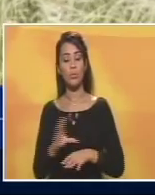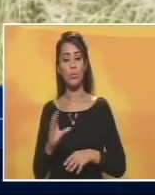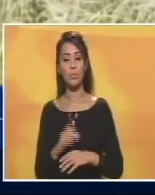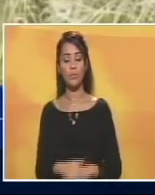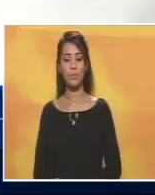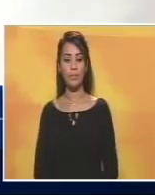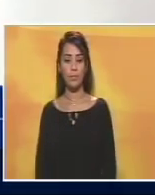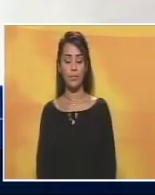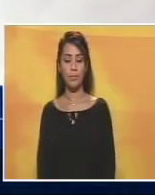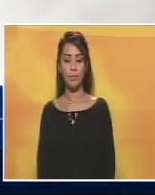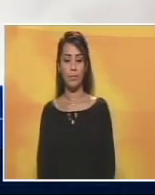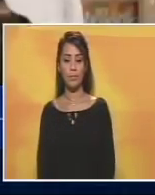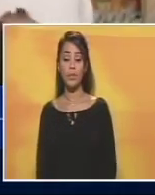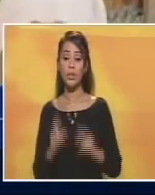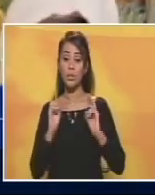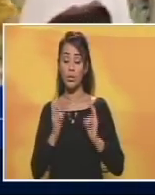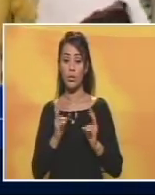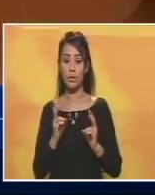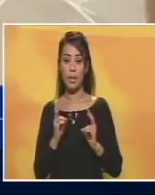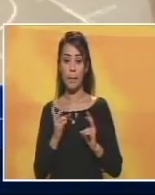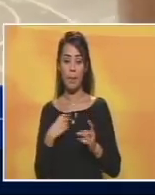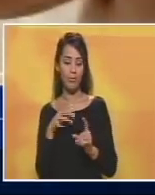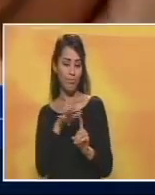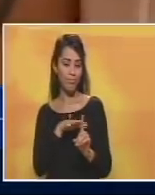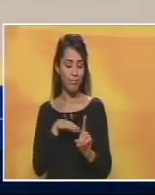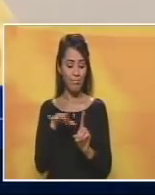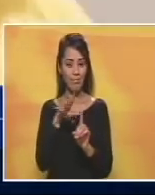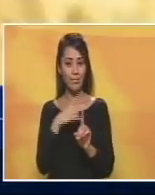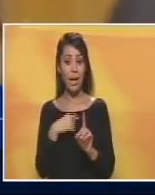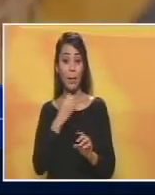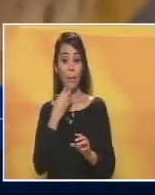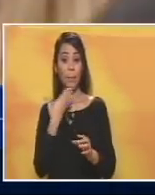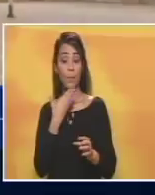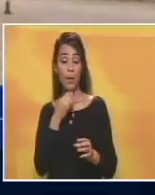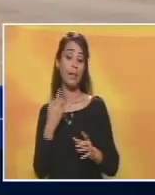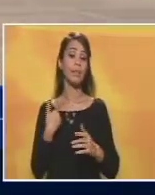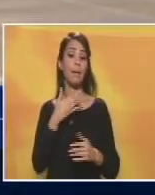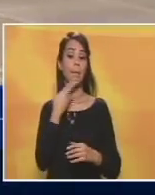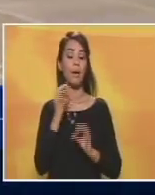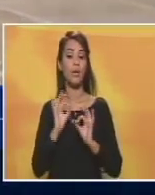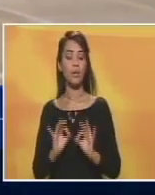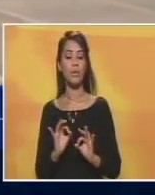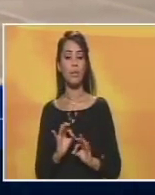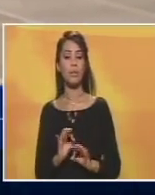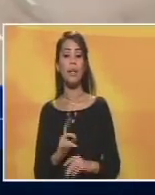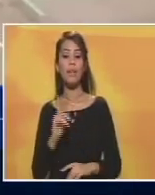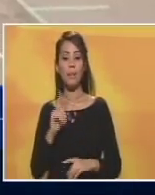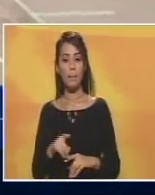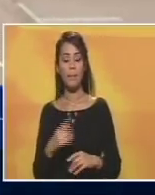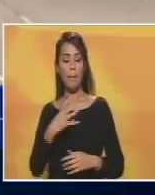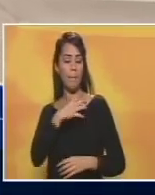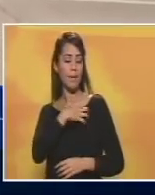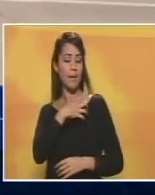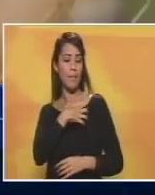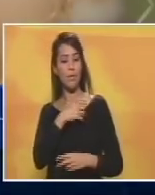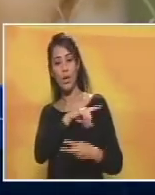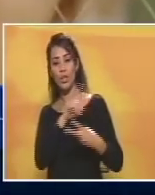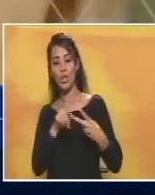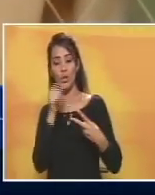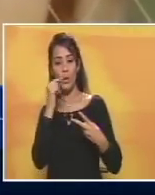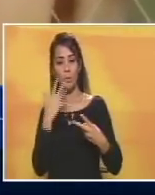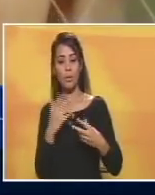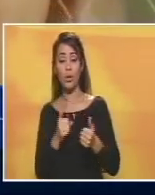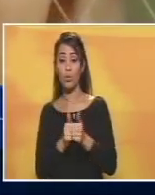del Año. Su tema Chantaje es finalista en Canción Latin Pop, categoría en la que también está Me Enamoré y Déjà Vu, en